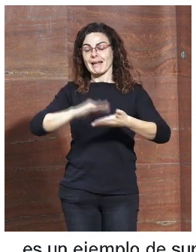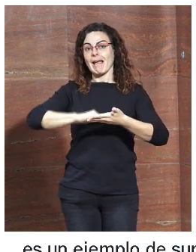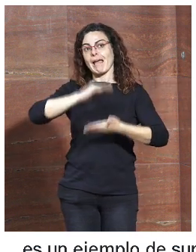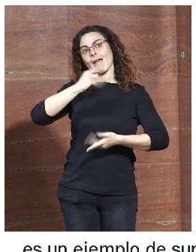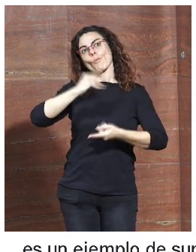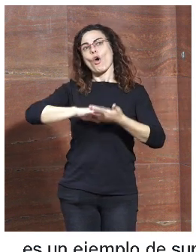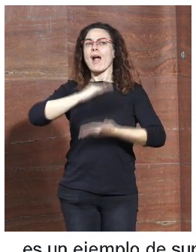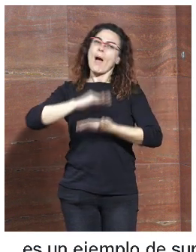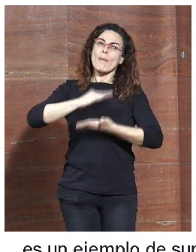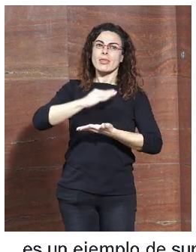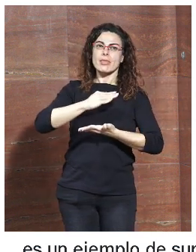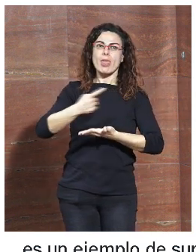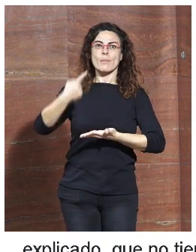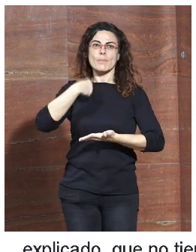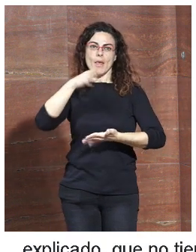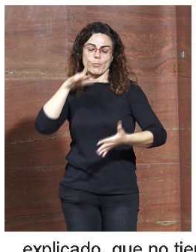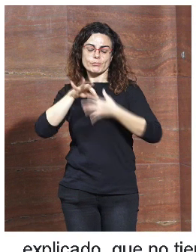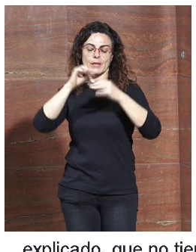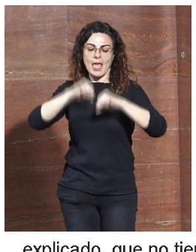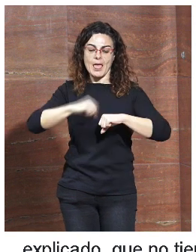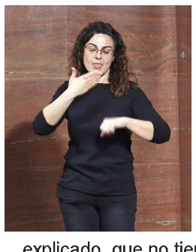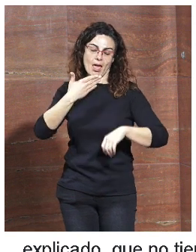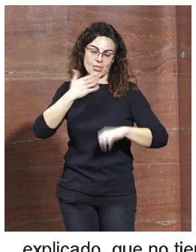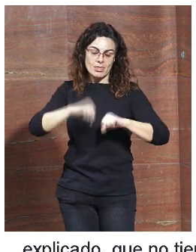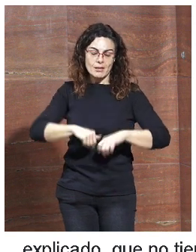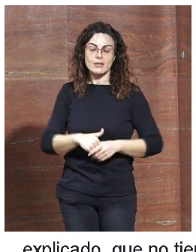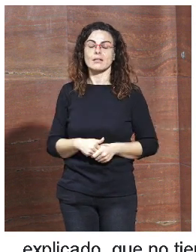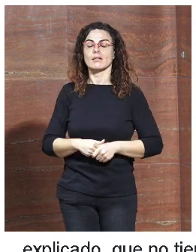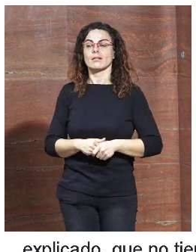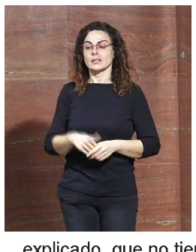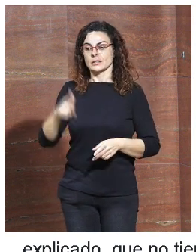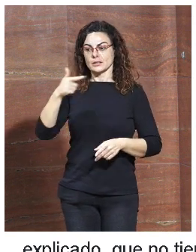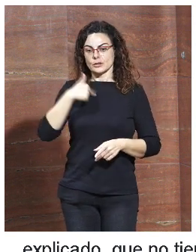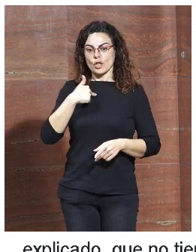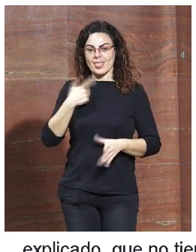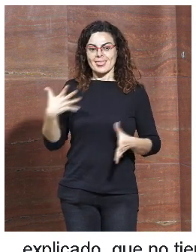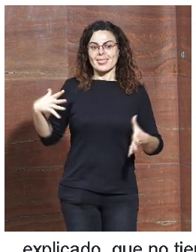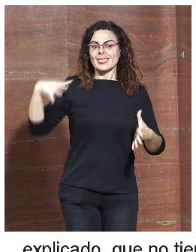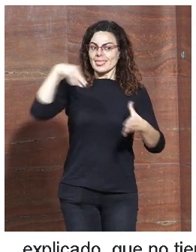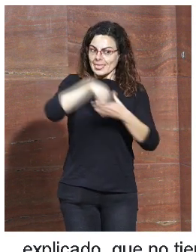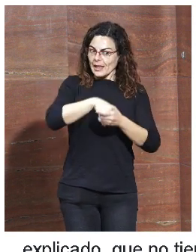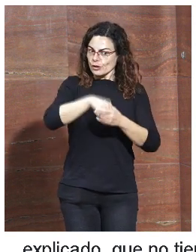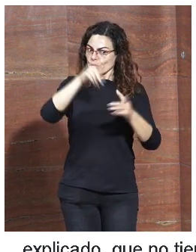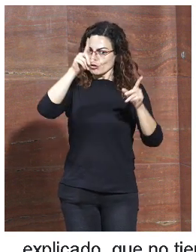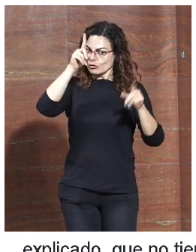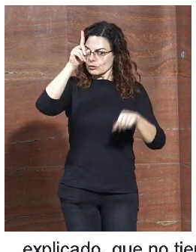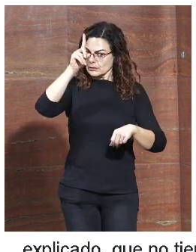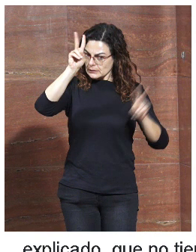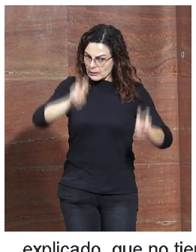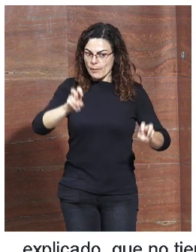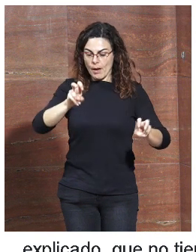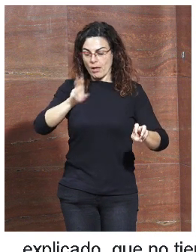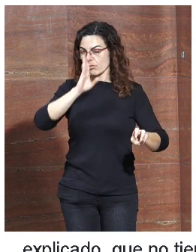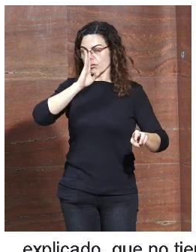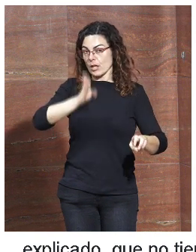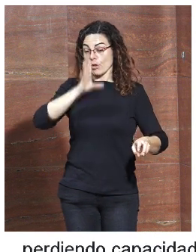capacidades. Pero yo me veo incapaz de meterme en esta cuestión muy directamente, porque lo que